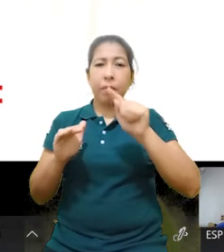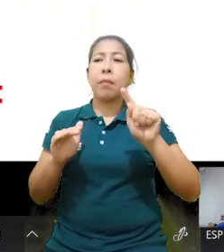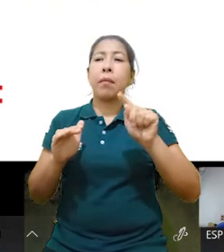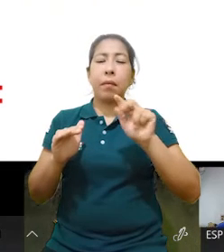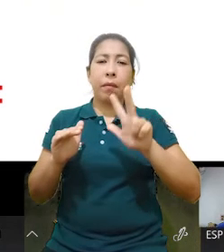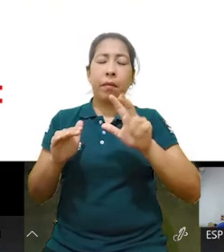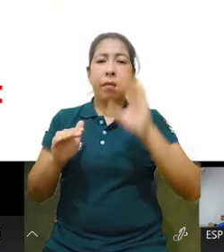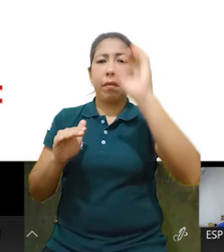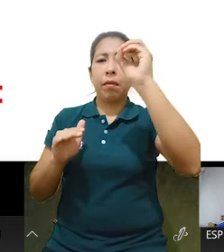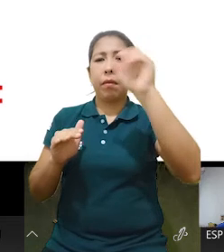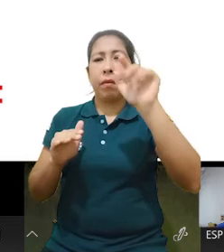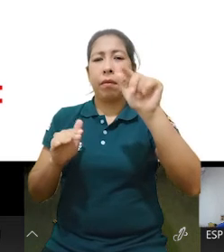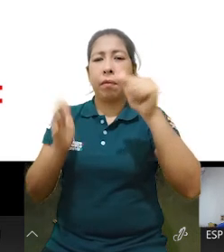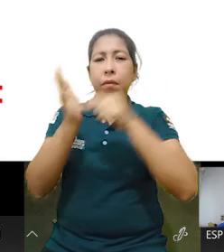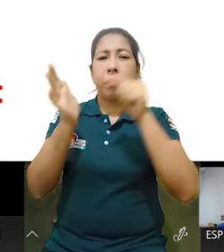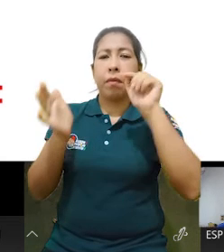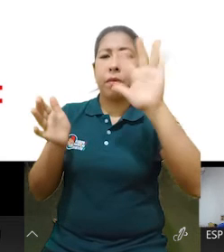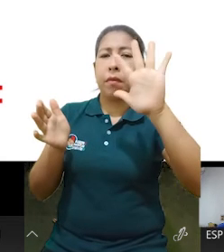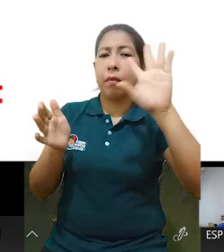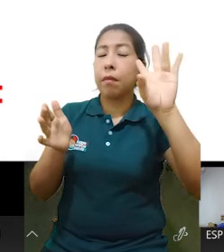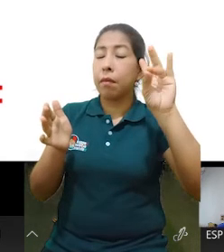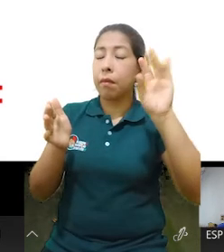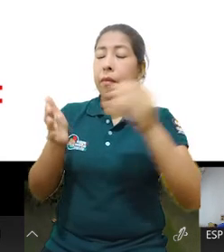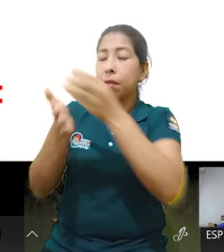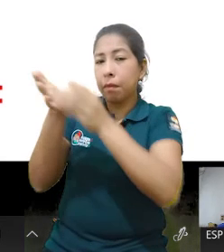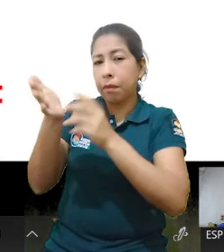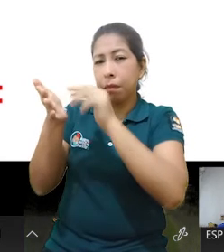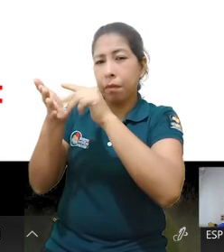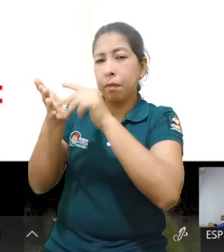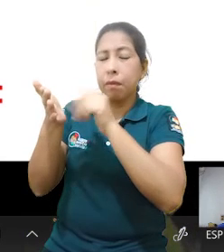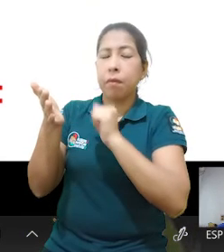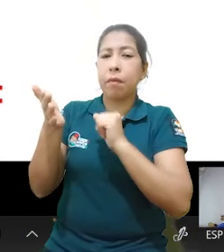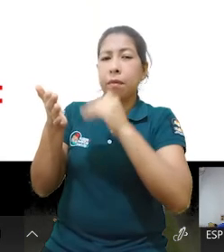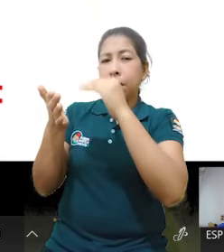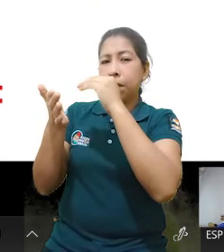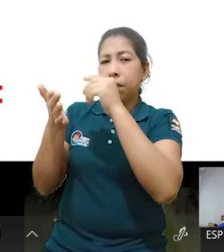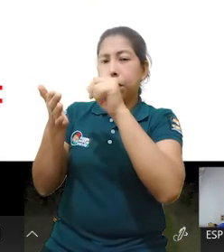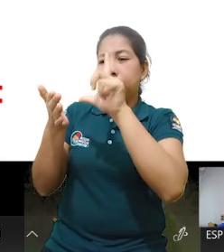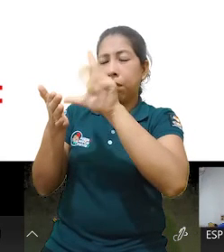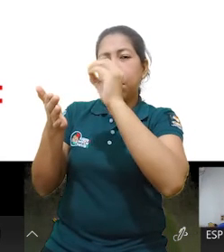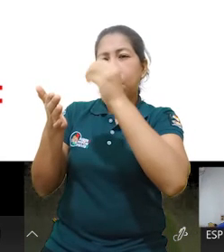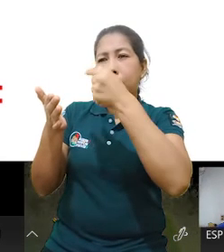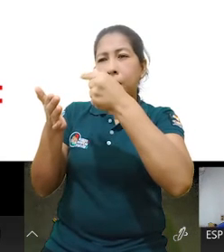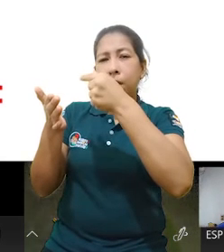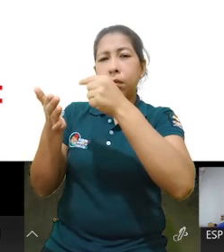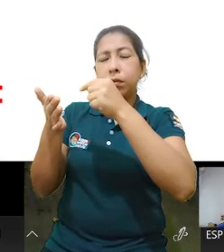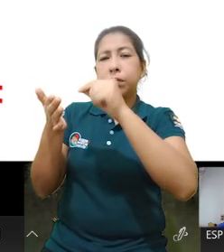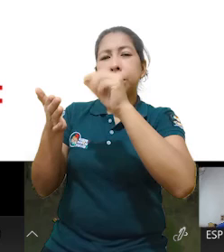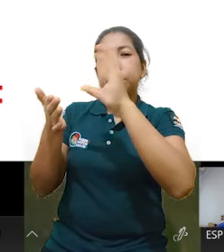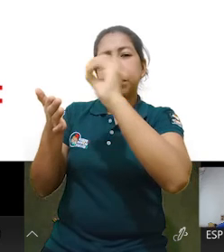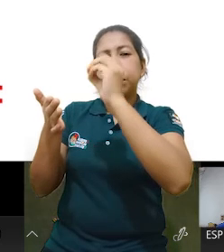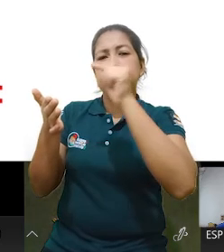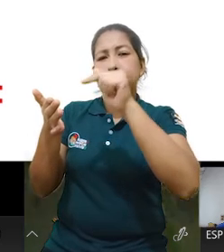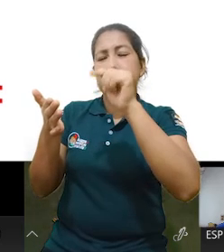0.57. Anotamos logaritmo del argumento 0.57 dividido